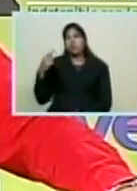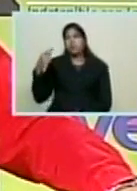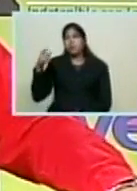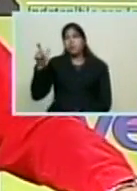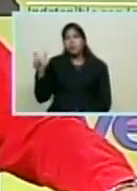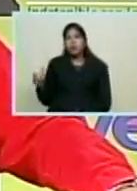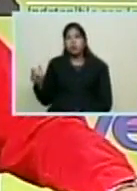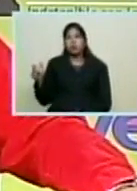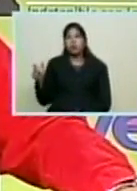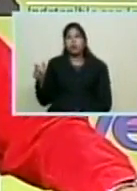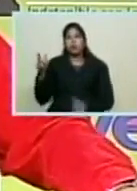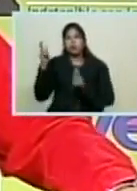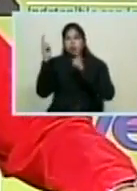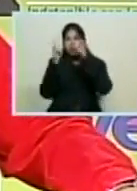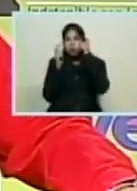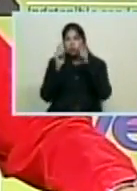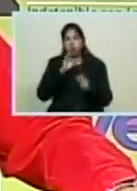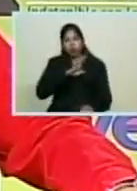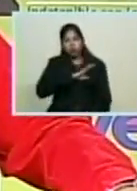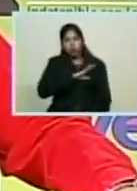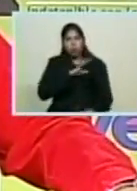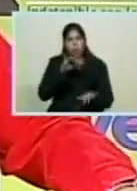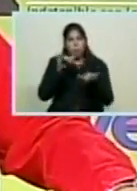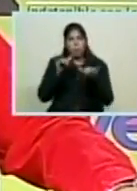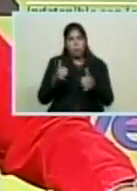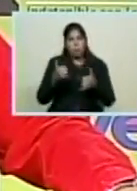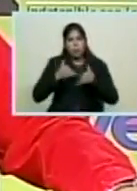comandante Hugo Chávez.